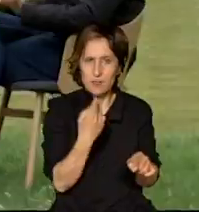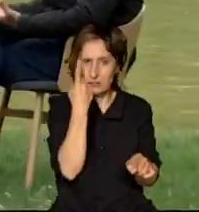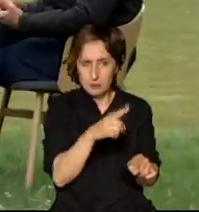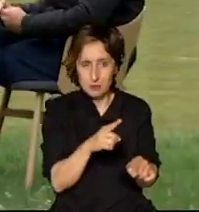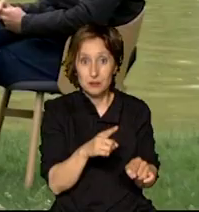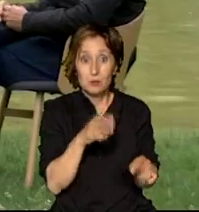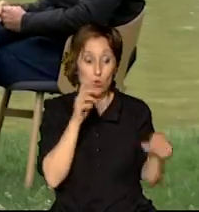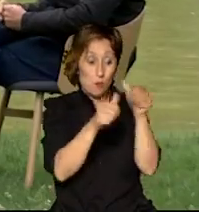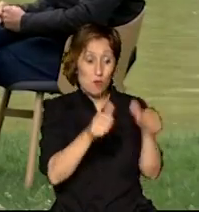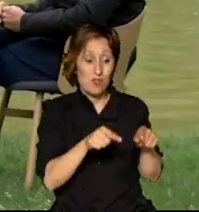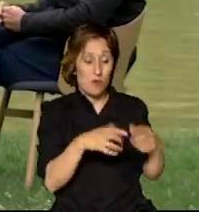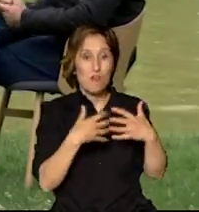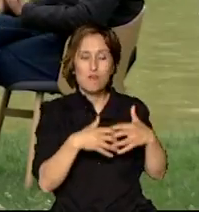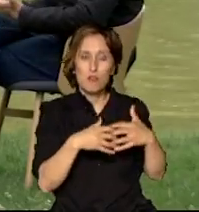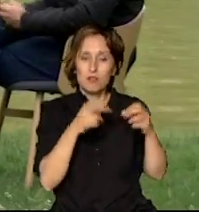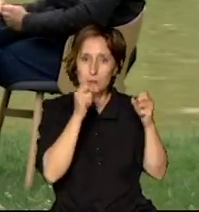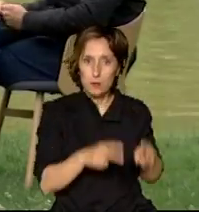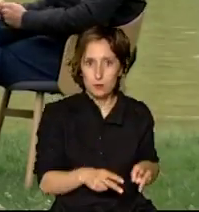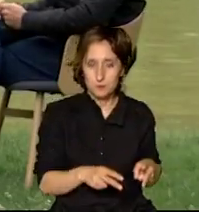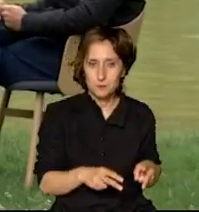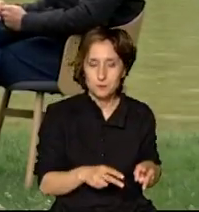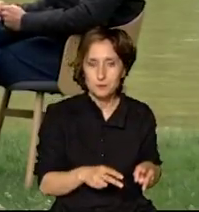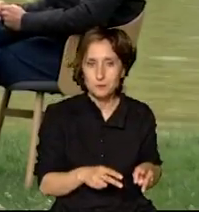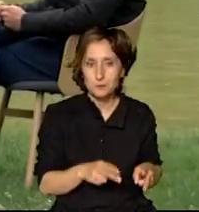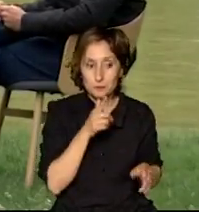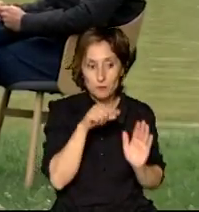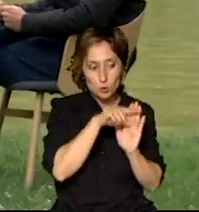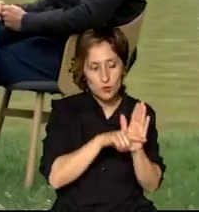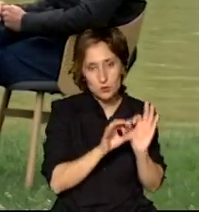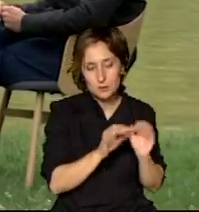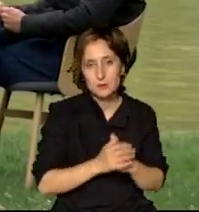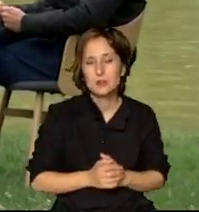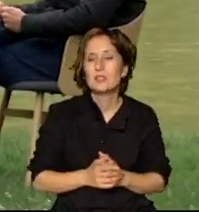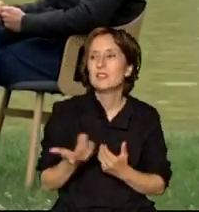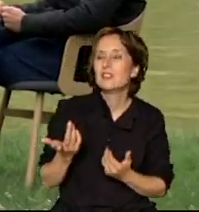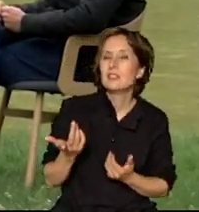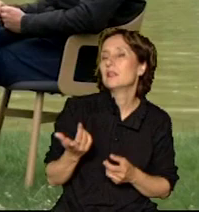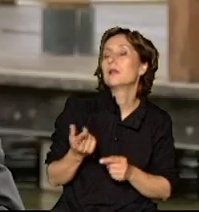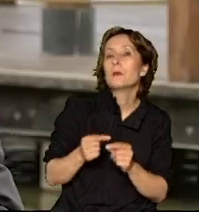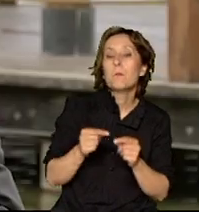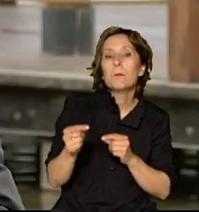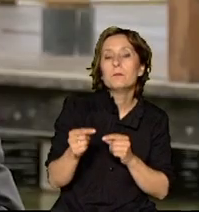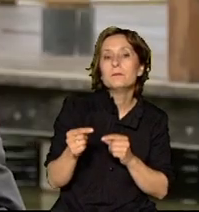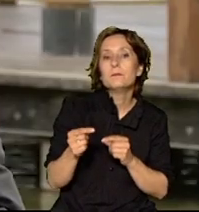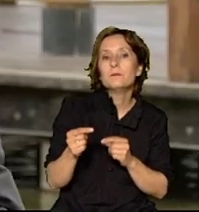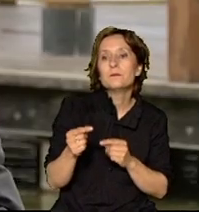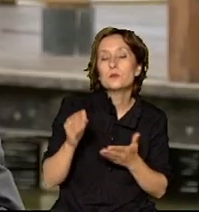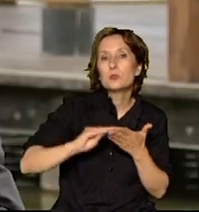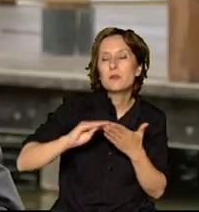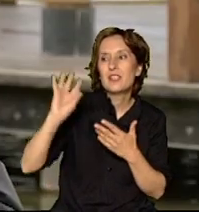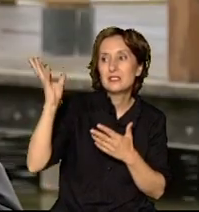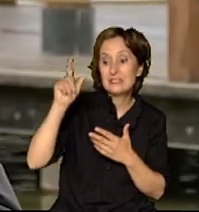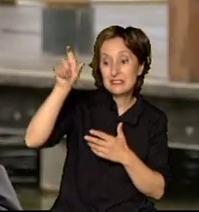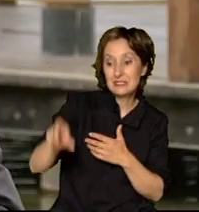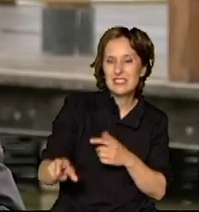modelos funcionan peor, ¿no? bajo este tipo de condiciones. ¿Cuáles son las medidas? Porque muchas veces los físicos habláis